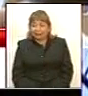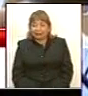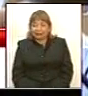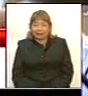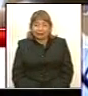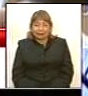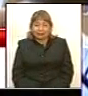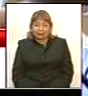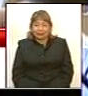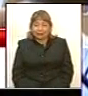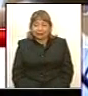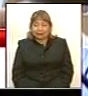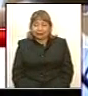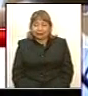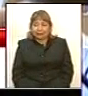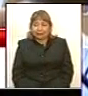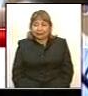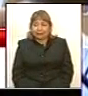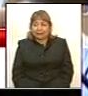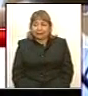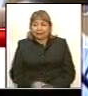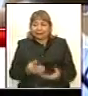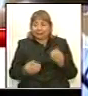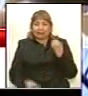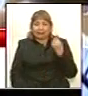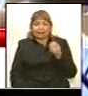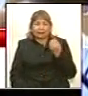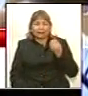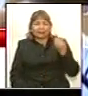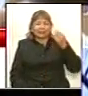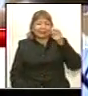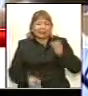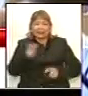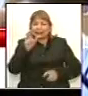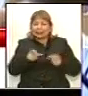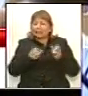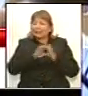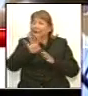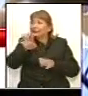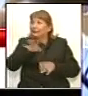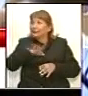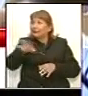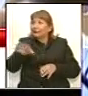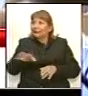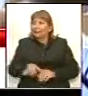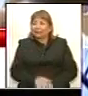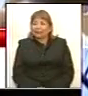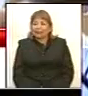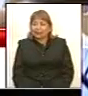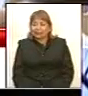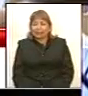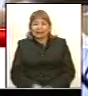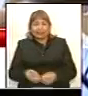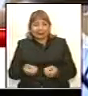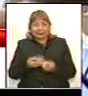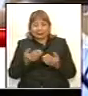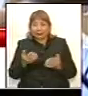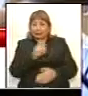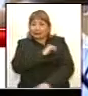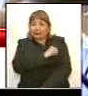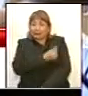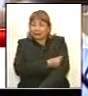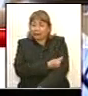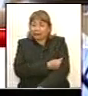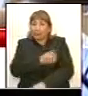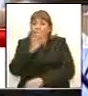tránsito en Lima. ¿Por qué? Porque la gente primero tiene que trasladarse, pero también hay que desahogar para que las autoridades,